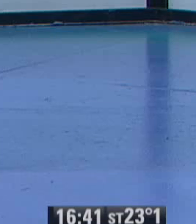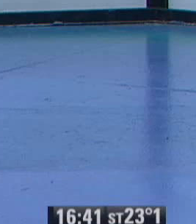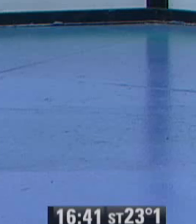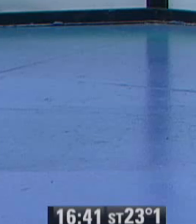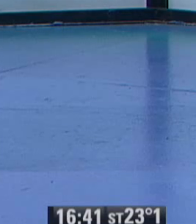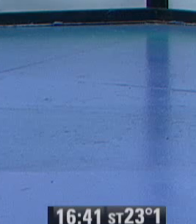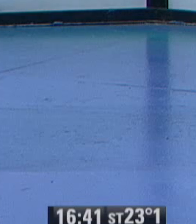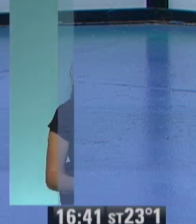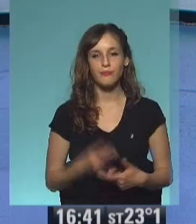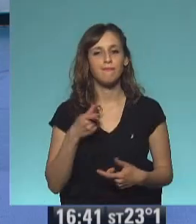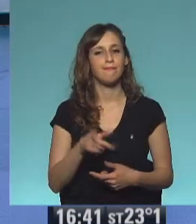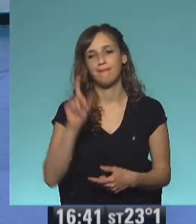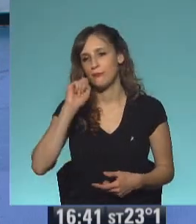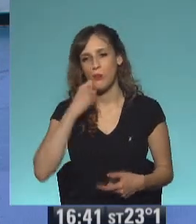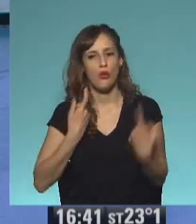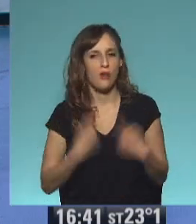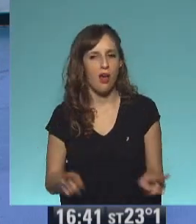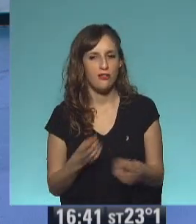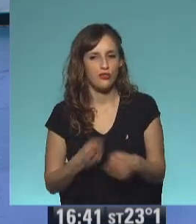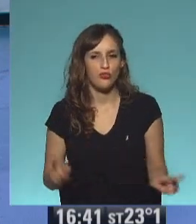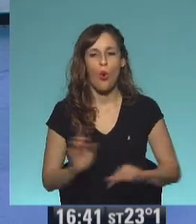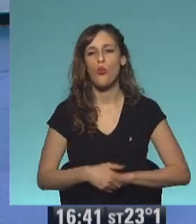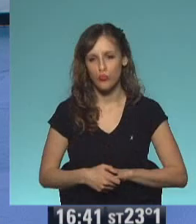qué hermosa canción